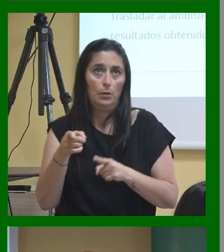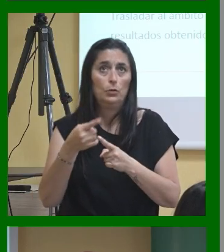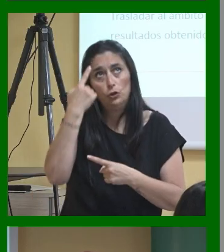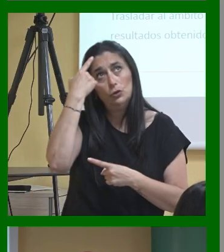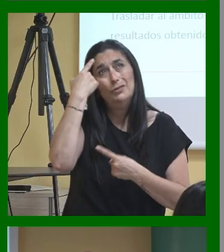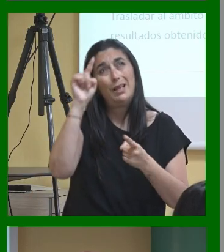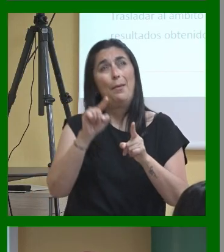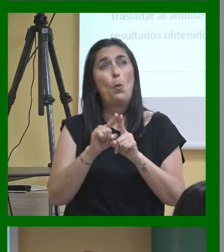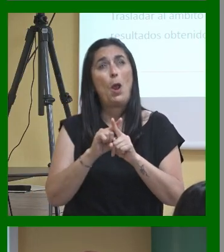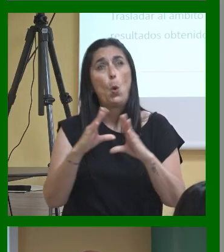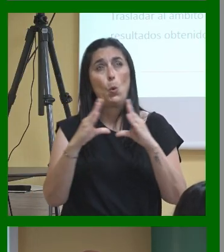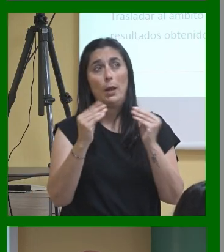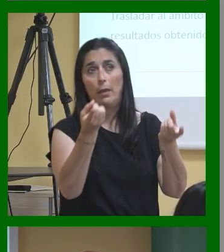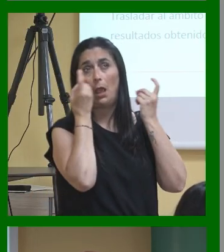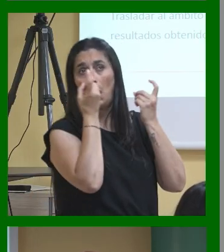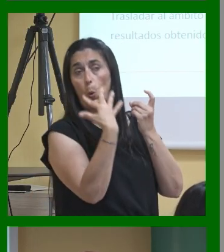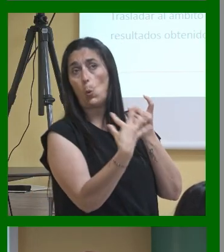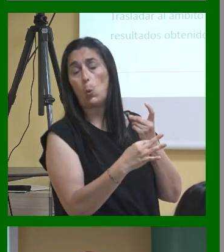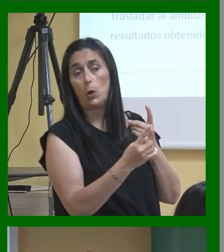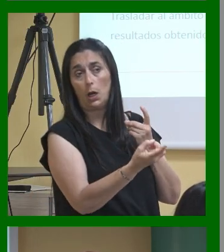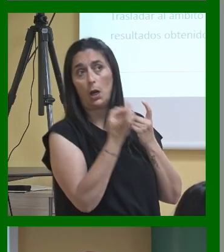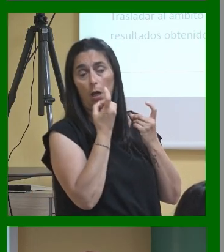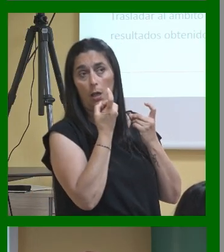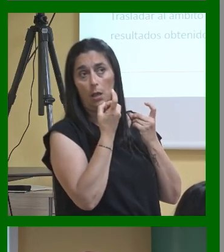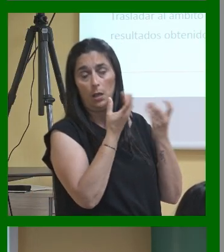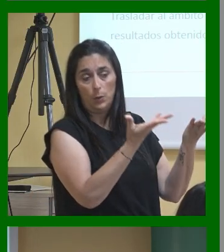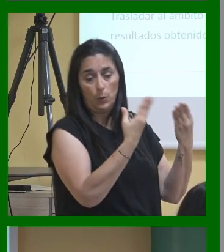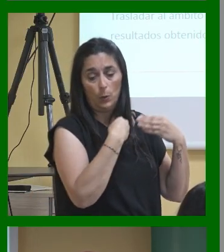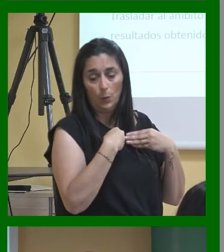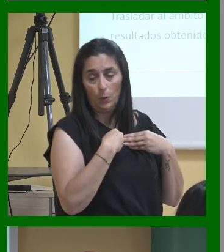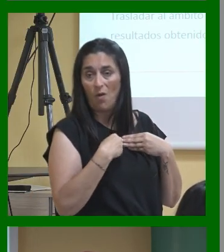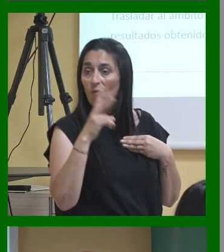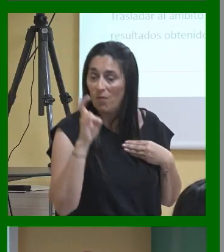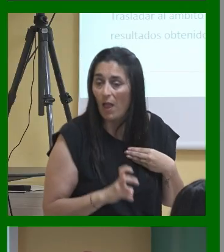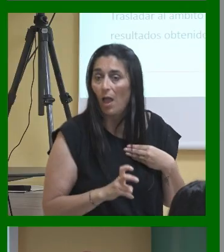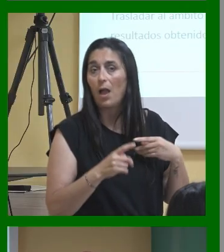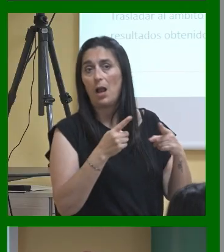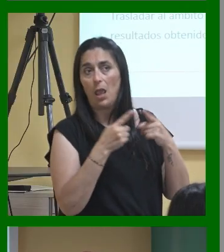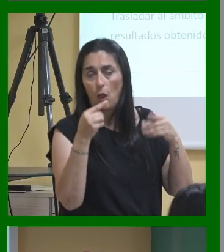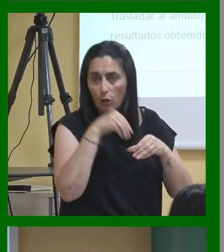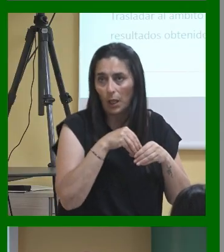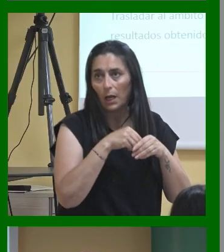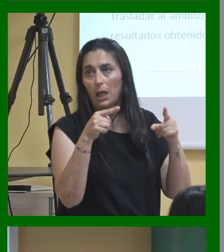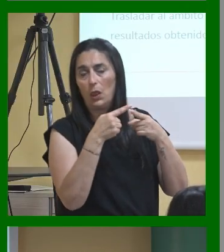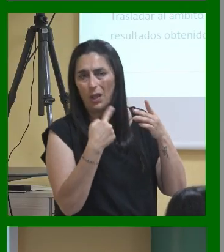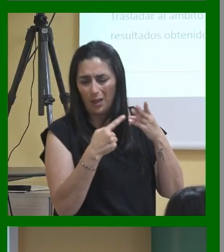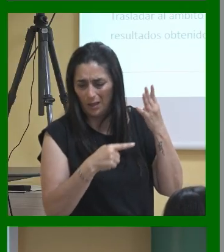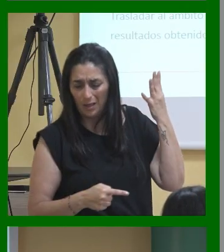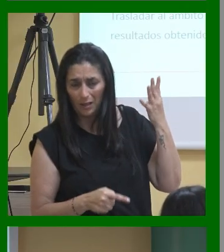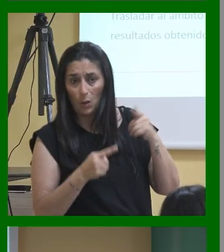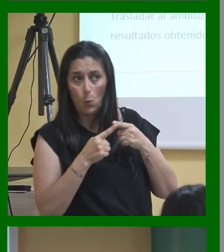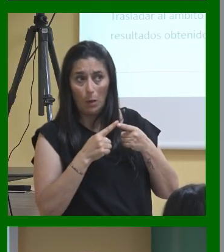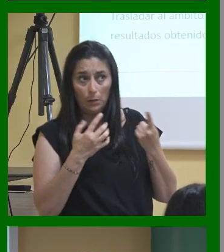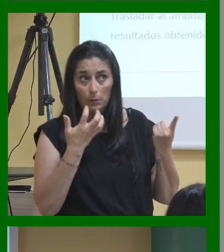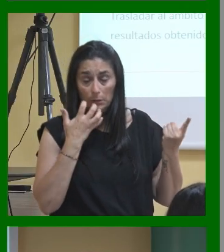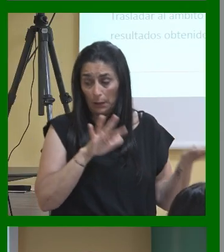solamente lo que se enseña en la universidad, de que de validez de constructo, validez aparente, validez de contenido. La validez aparente, si es real,